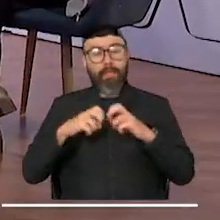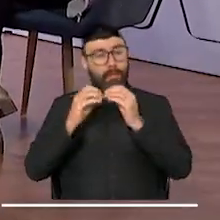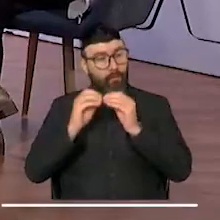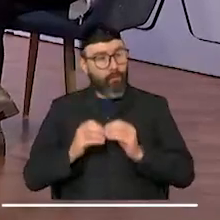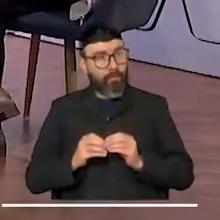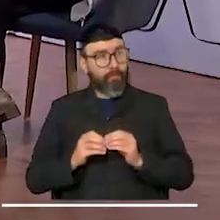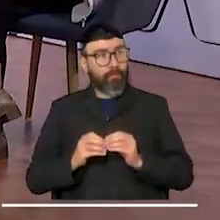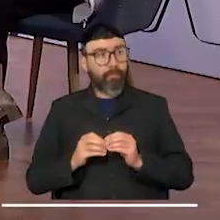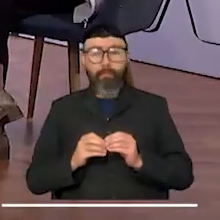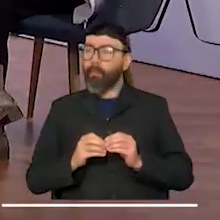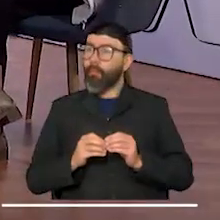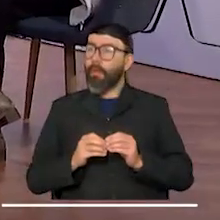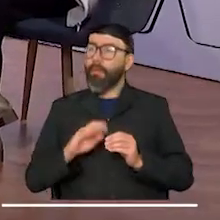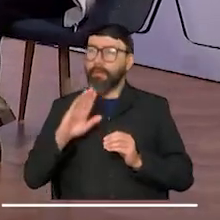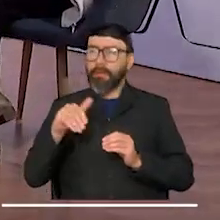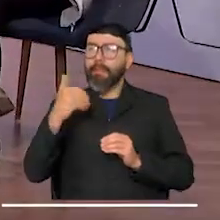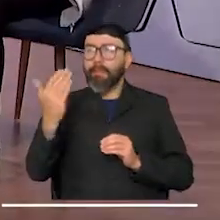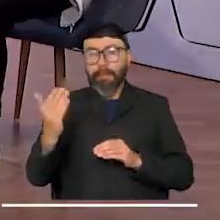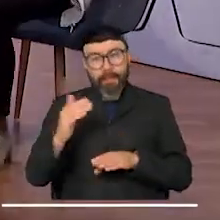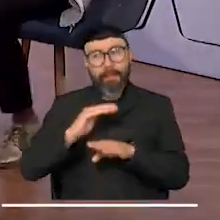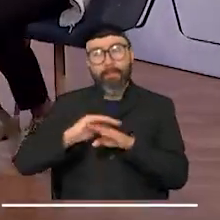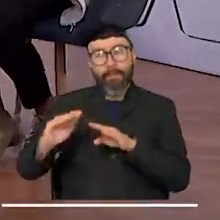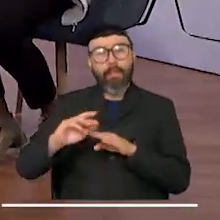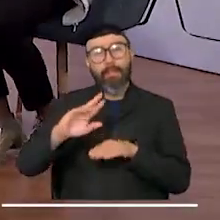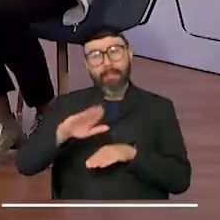te tenemos que invitar por un próximo programa